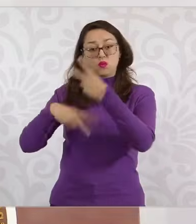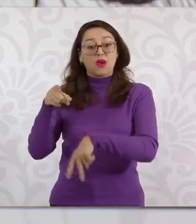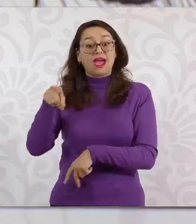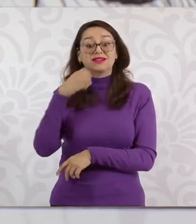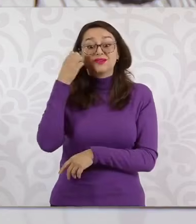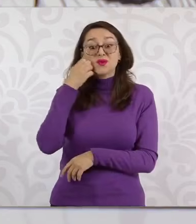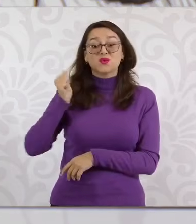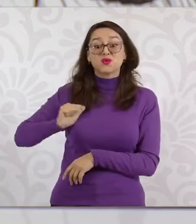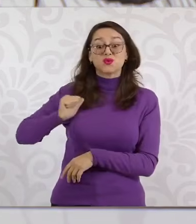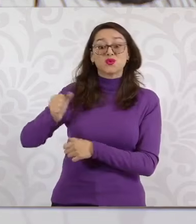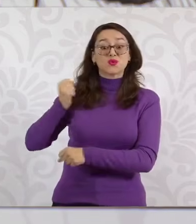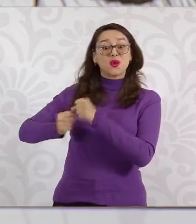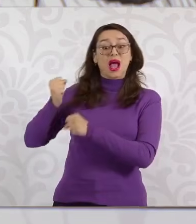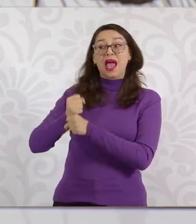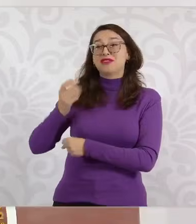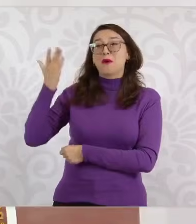la colonia, de